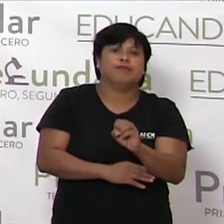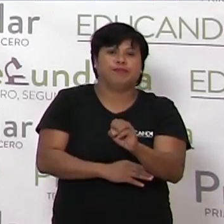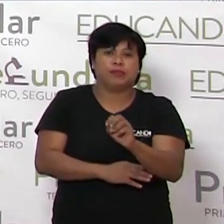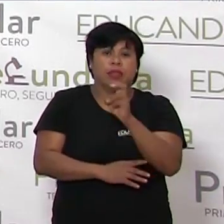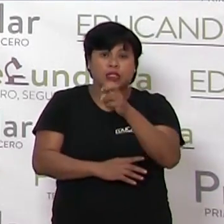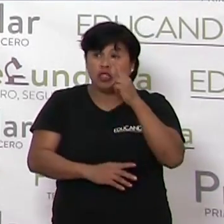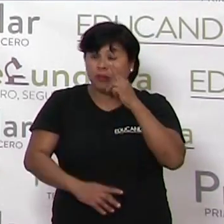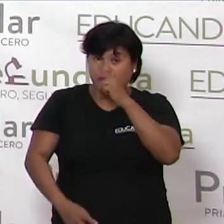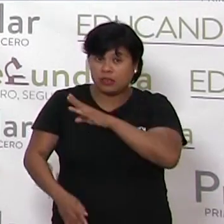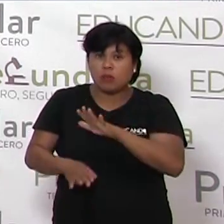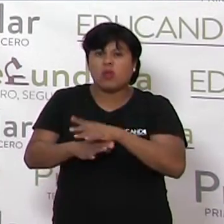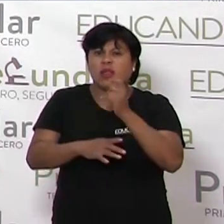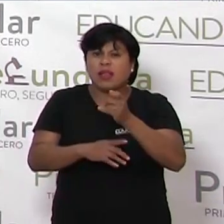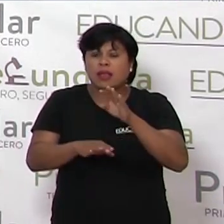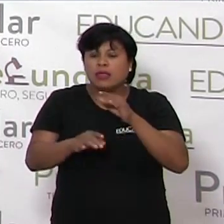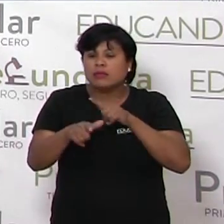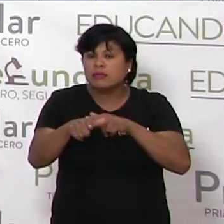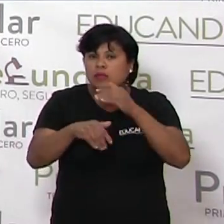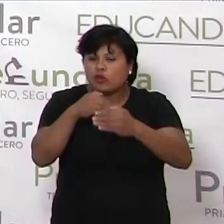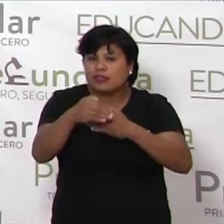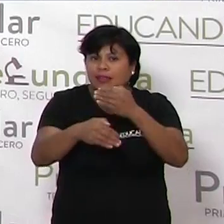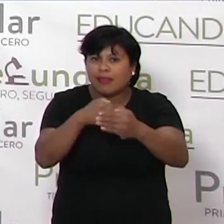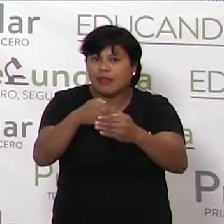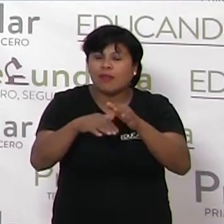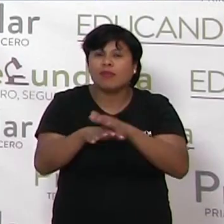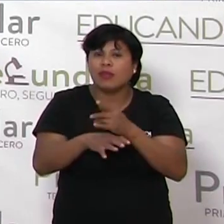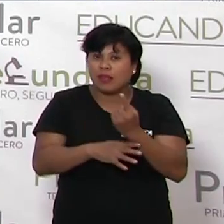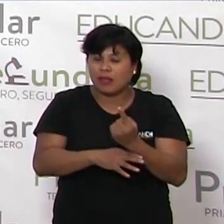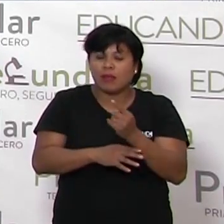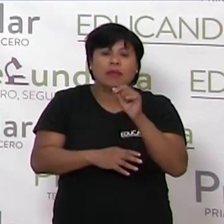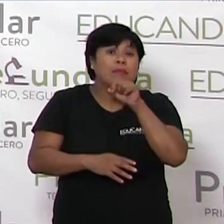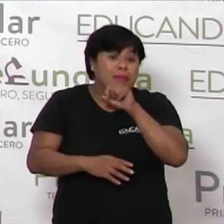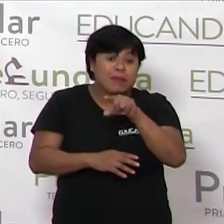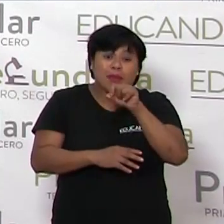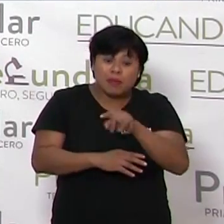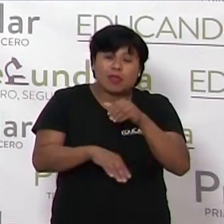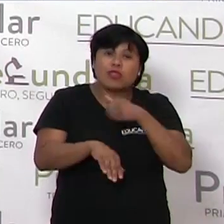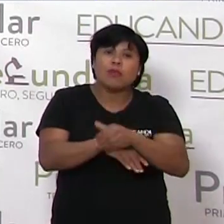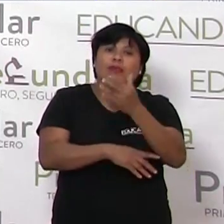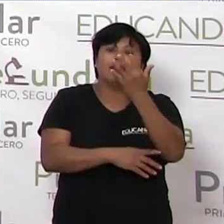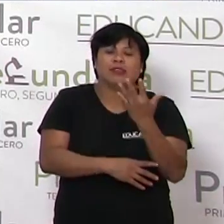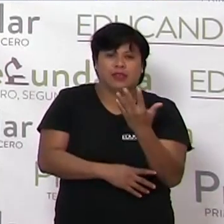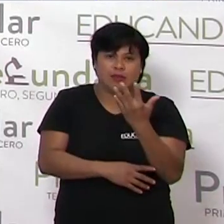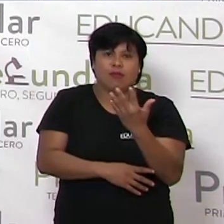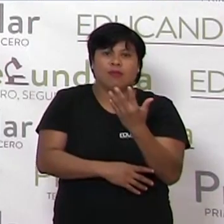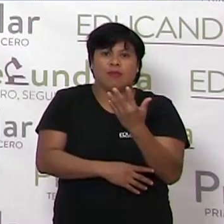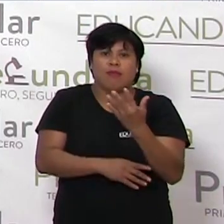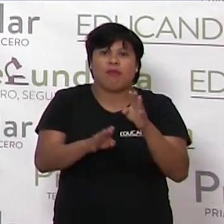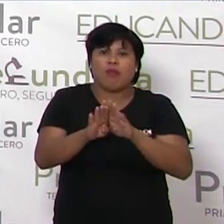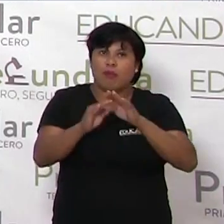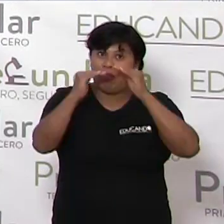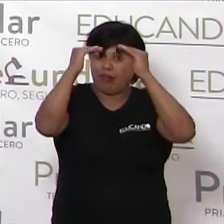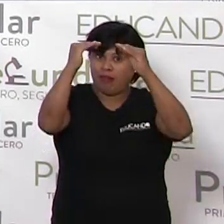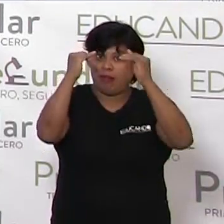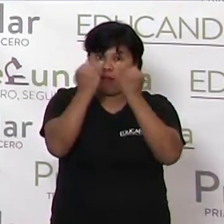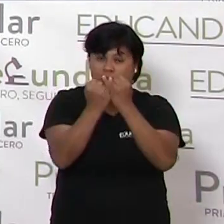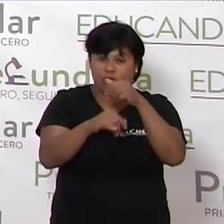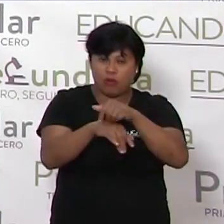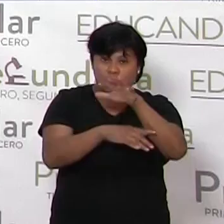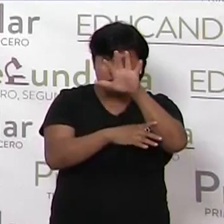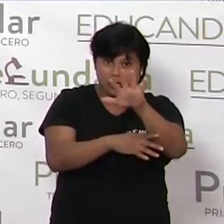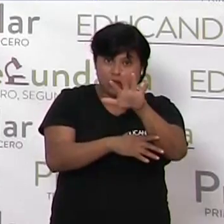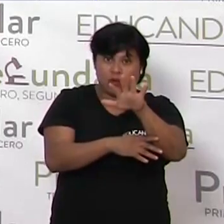0. ¿Te das cuenta por qué es un factor constante de proporcionalidad? Porque se vuelve a repetir el número 5, así como en